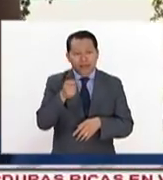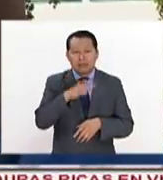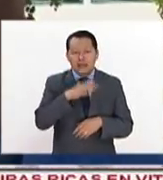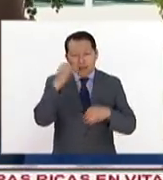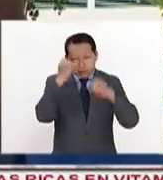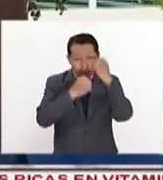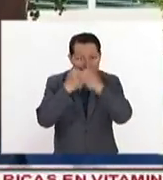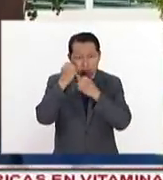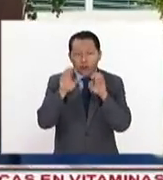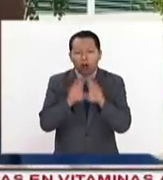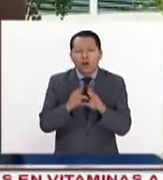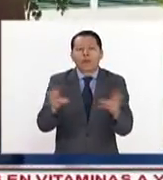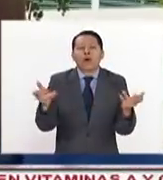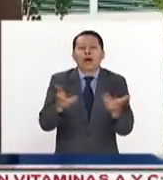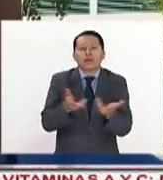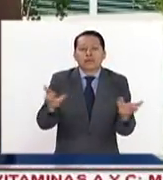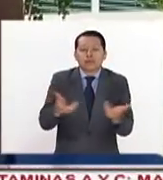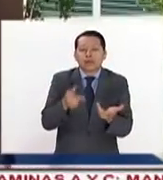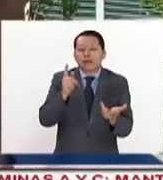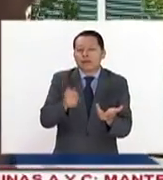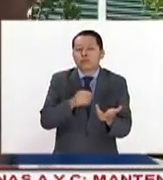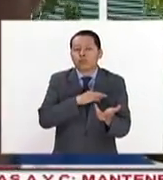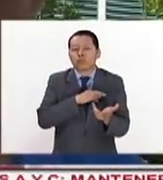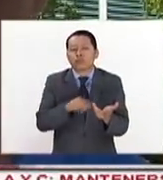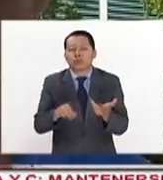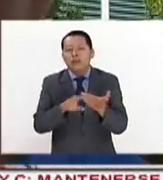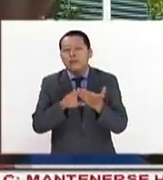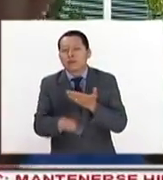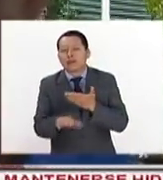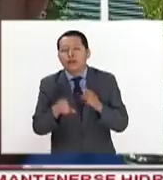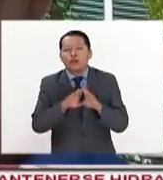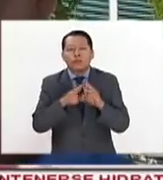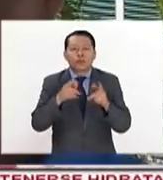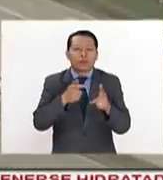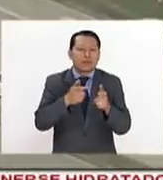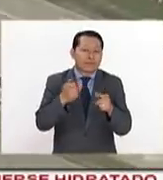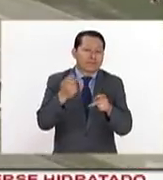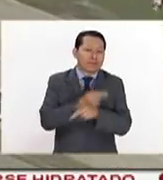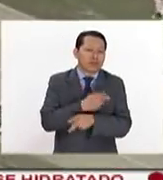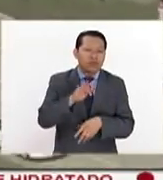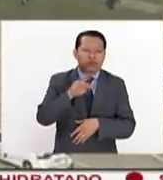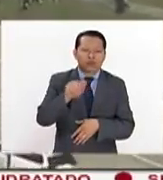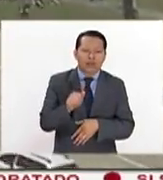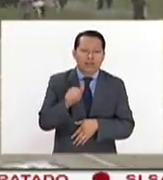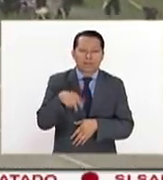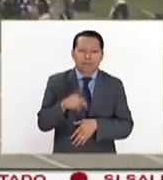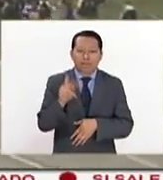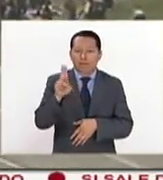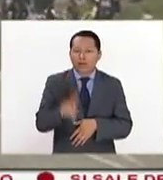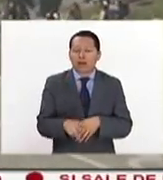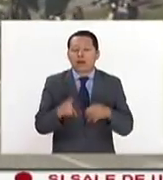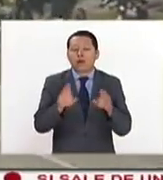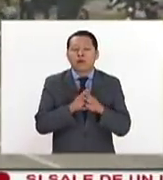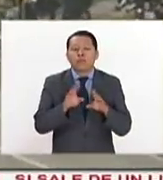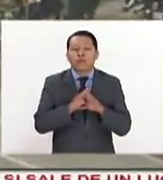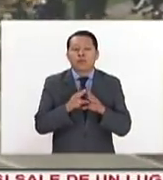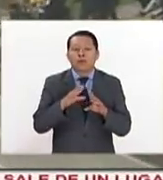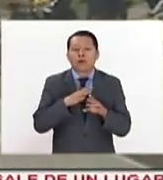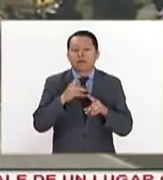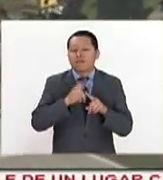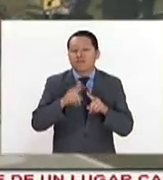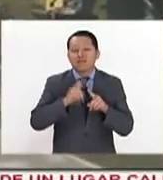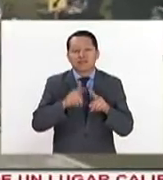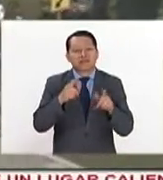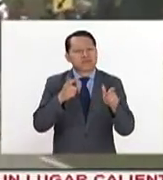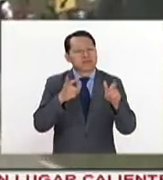van a analizar las medidas que intenten evitar tiroteos como el ocurrido en Florida, pero la verdad es que son varios